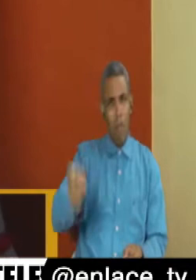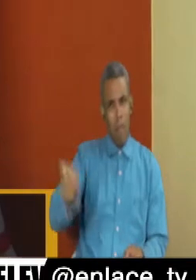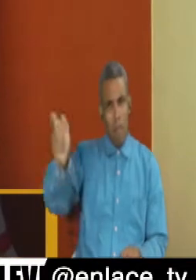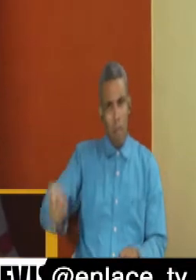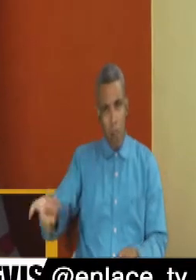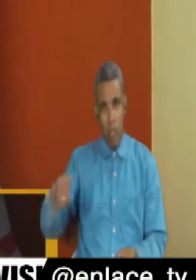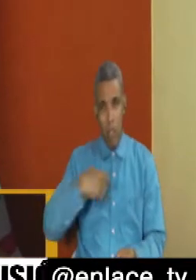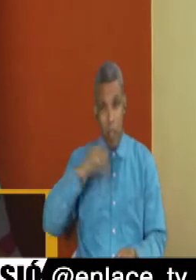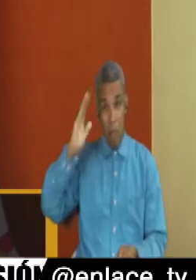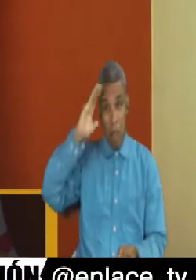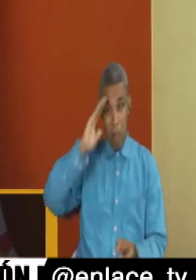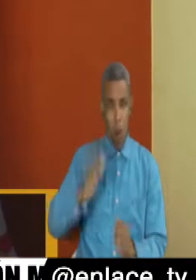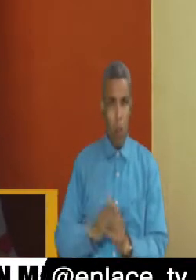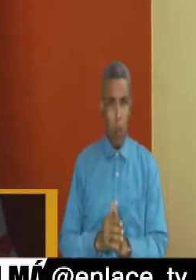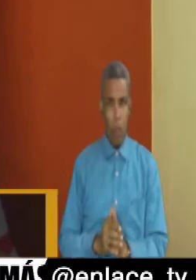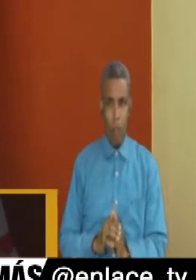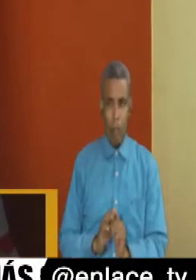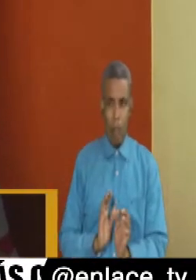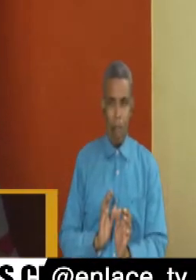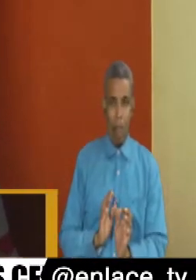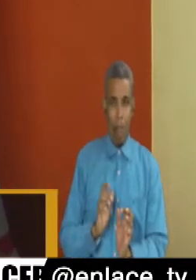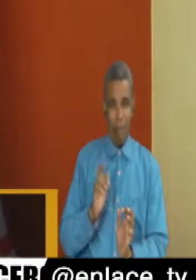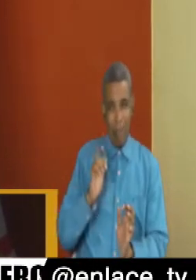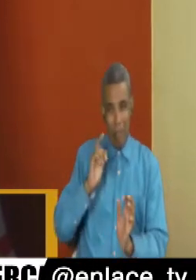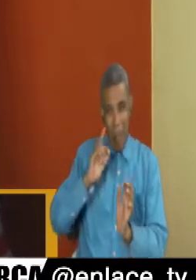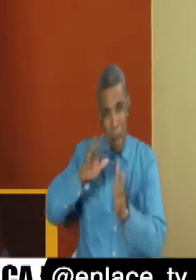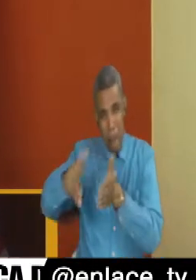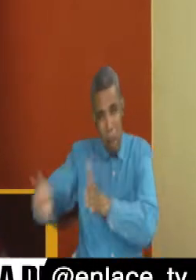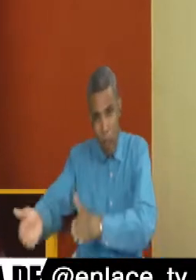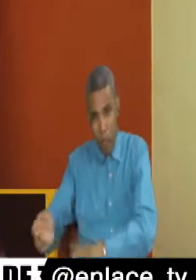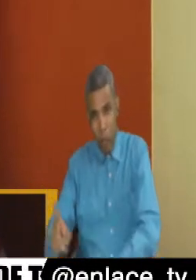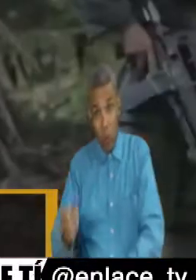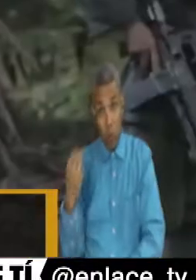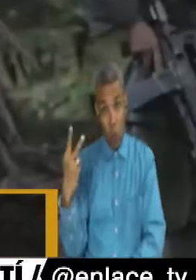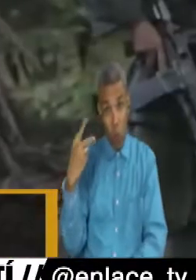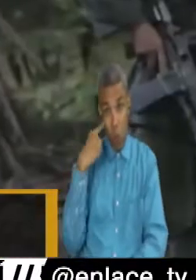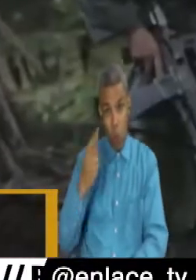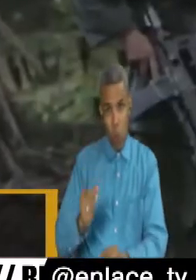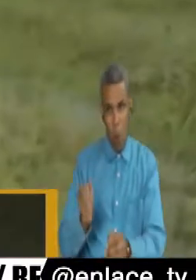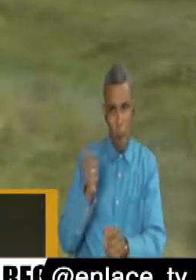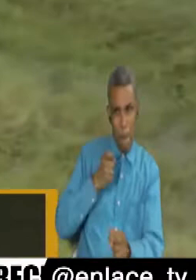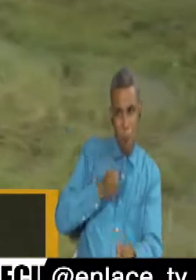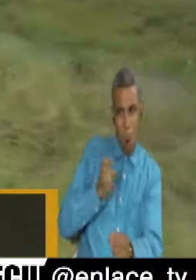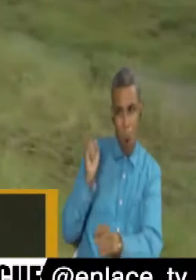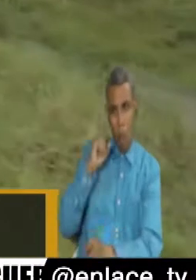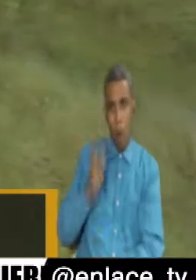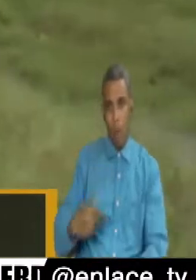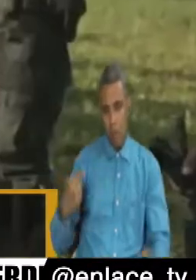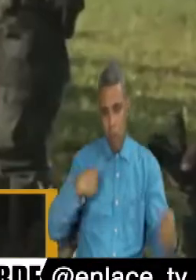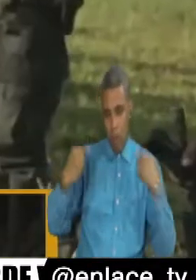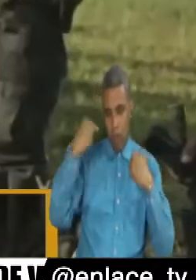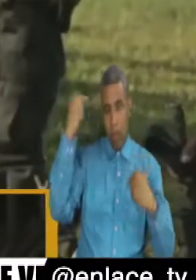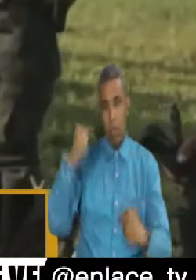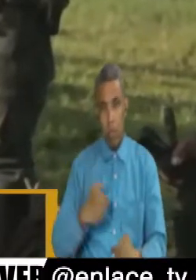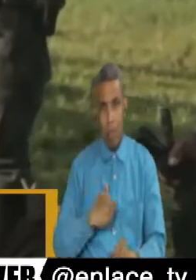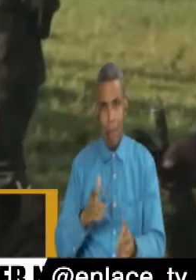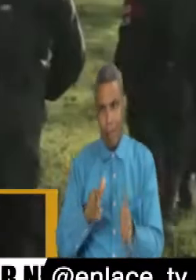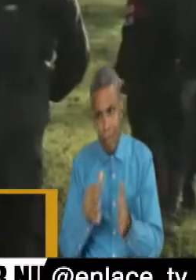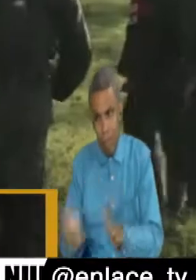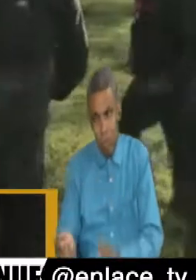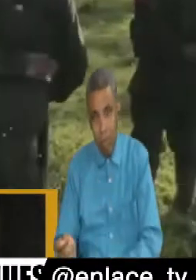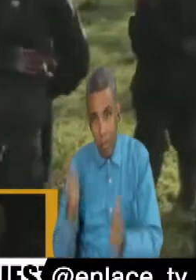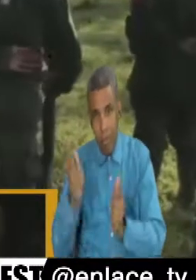manera constatamos con las fuentes oficiales y las fuentes no oficiales que están en el territorio. Para el secreto, pues que se